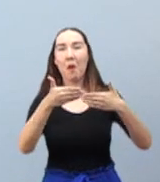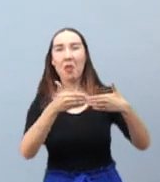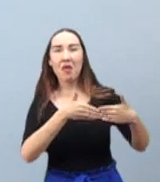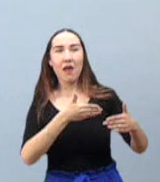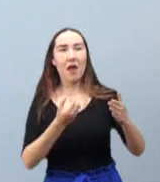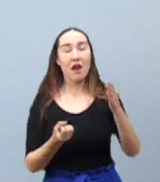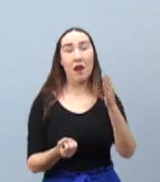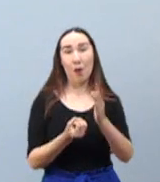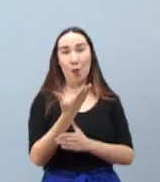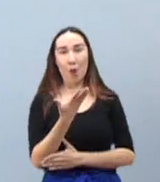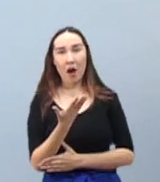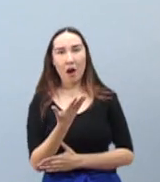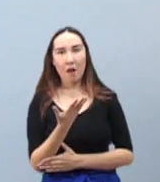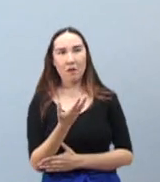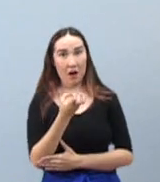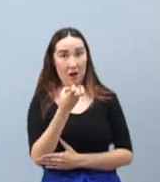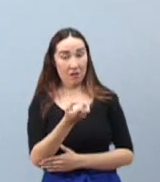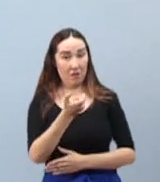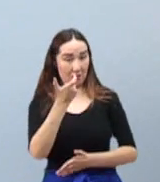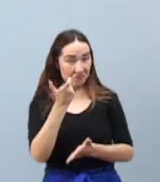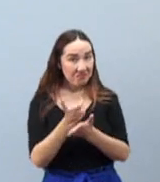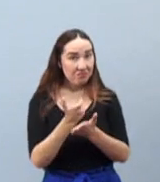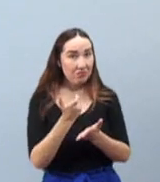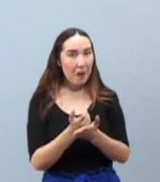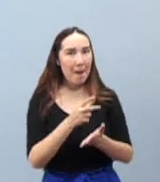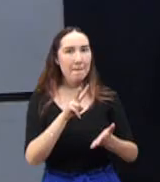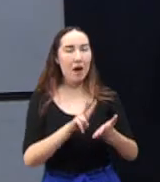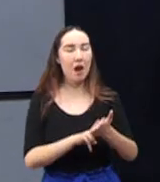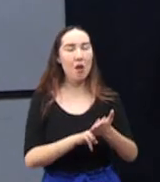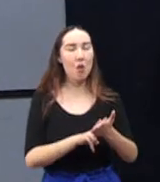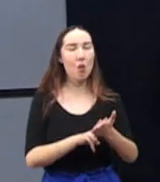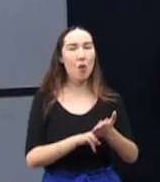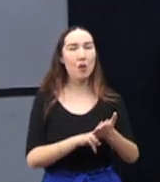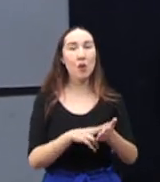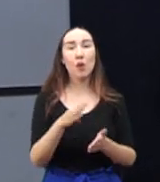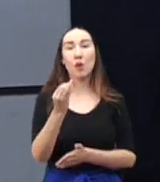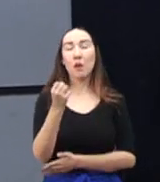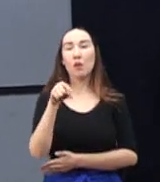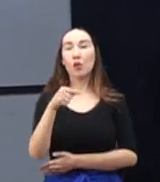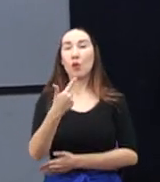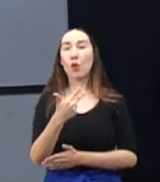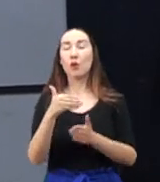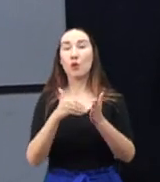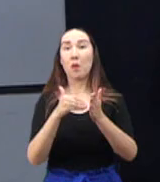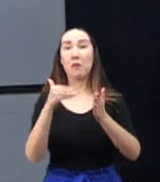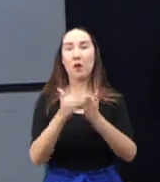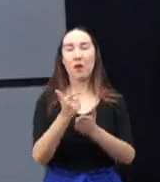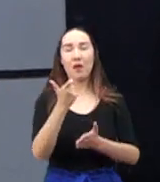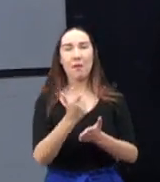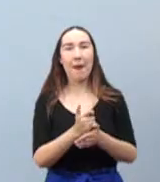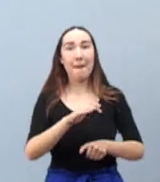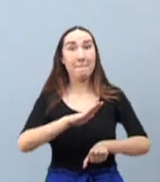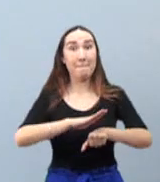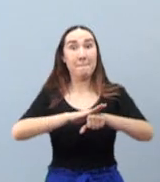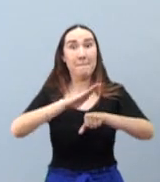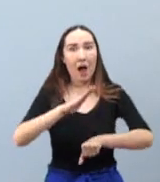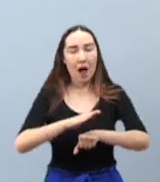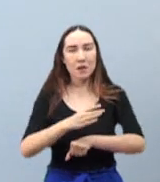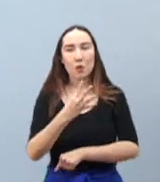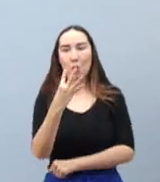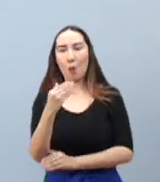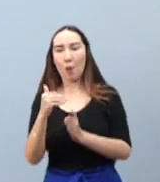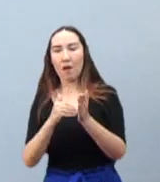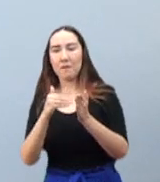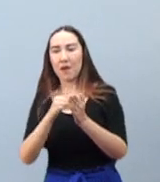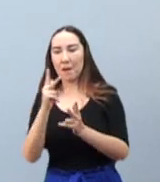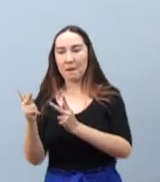que costaría 9.8 millones de pesos más 4 millones la consulta